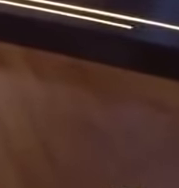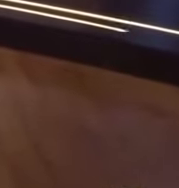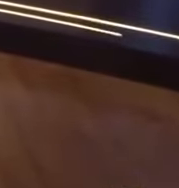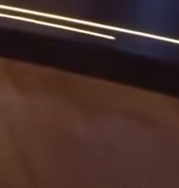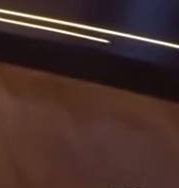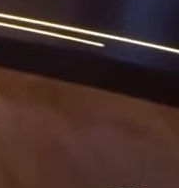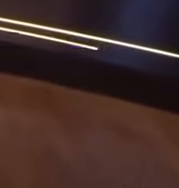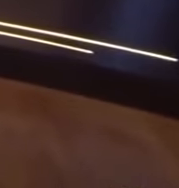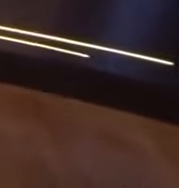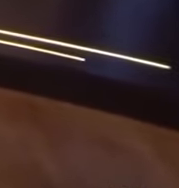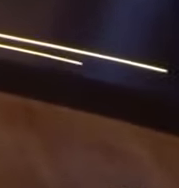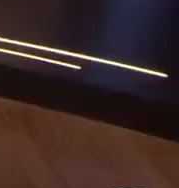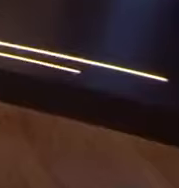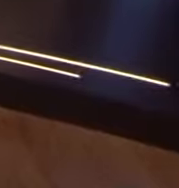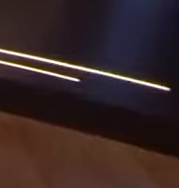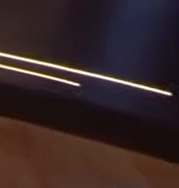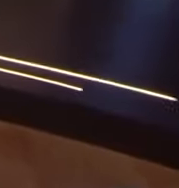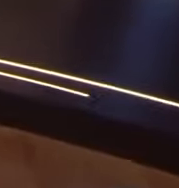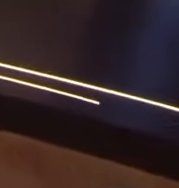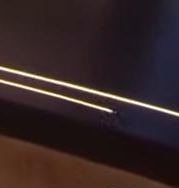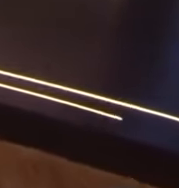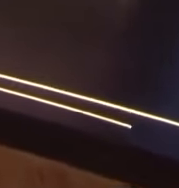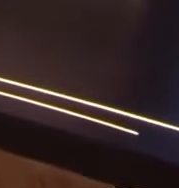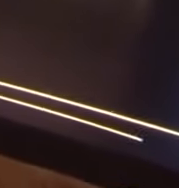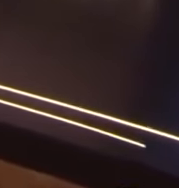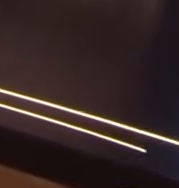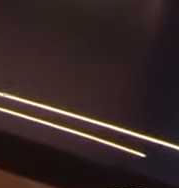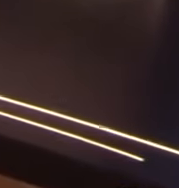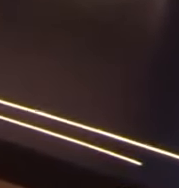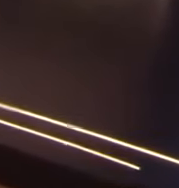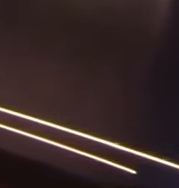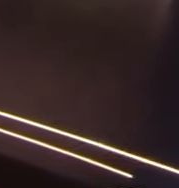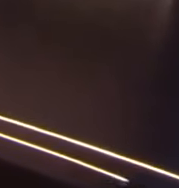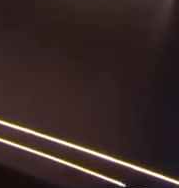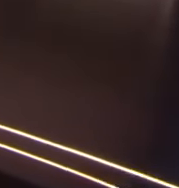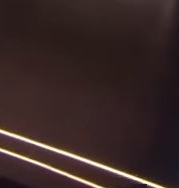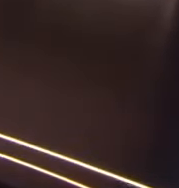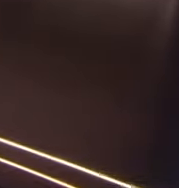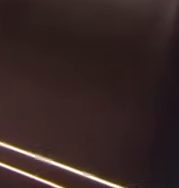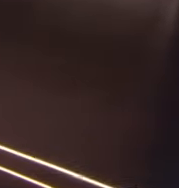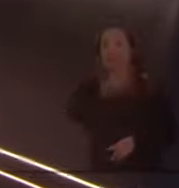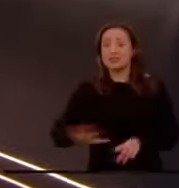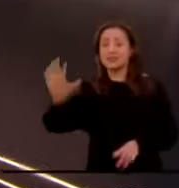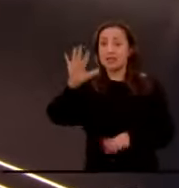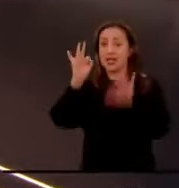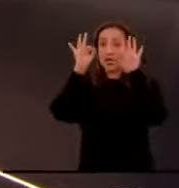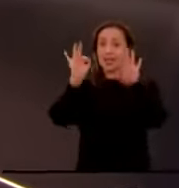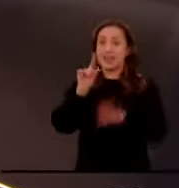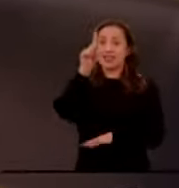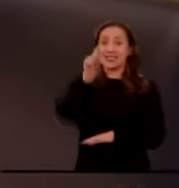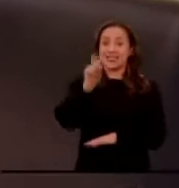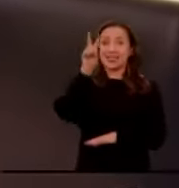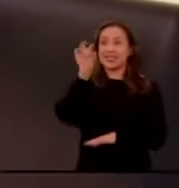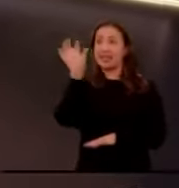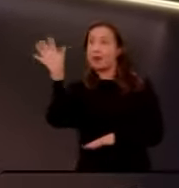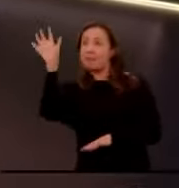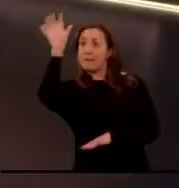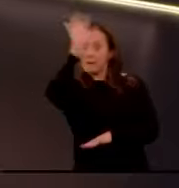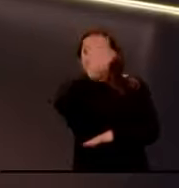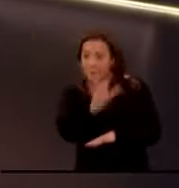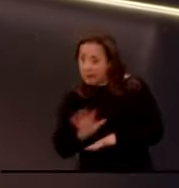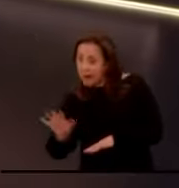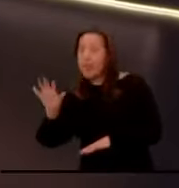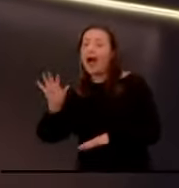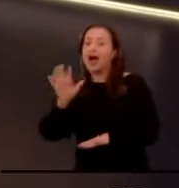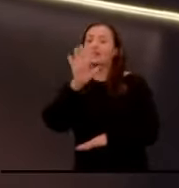Sarasota. En la Florida se ha dado la alerta en 51 de los 67 condados. Se han